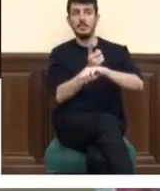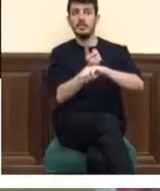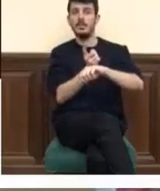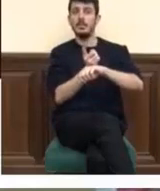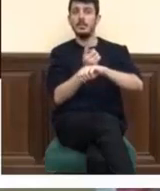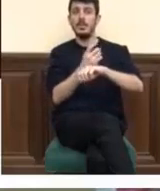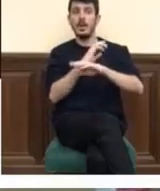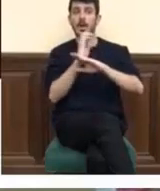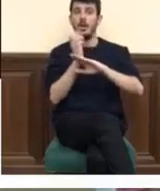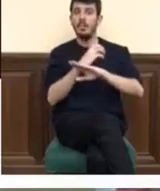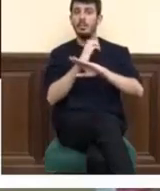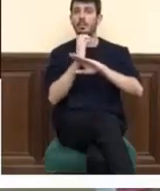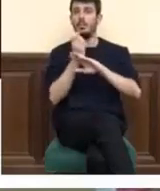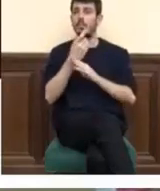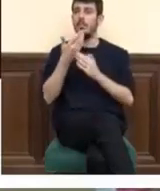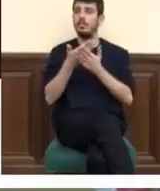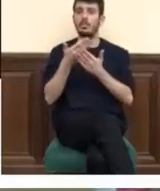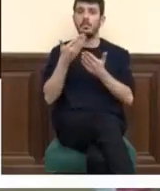la ambulancia,